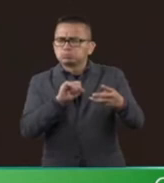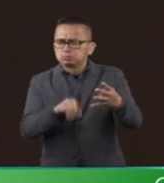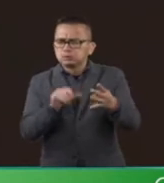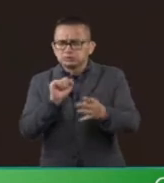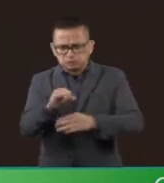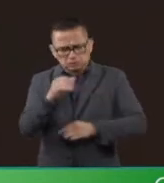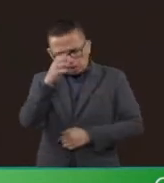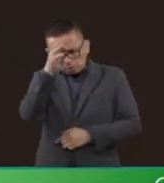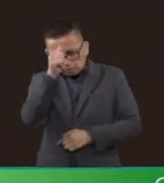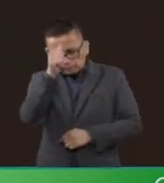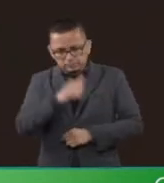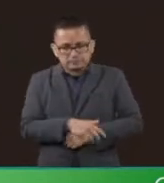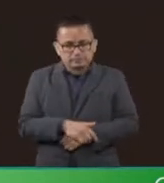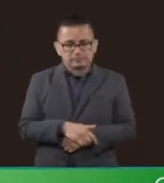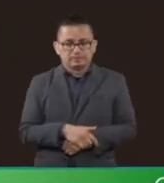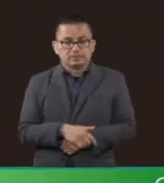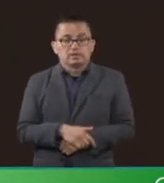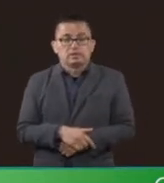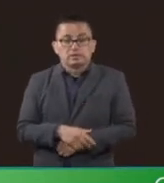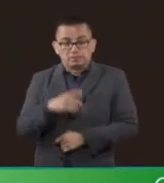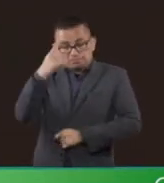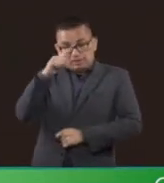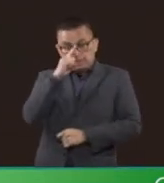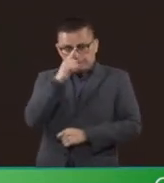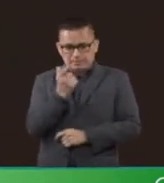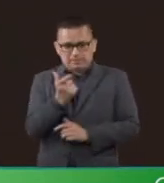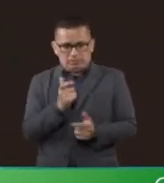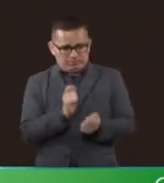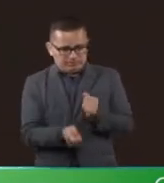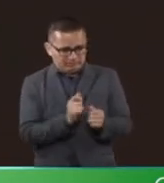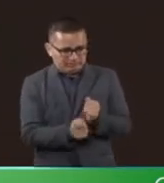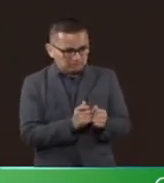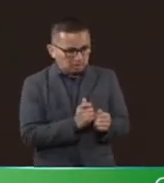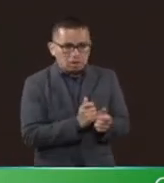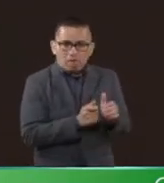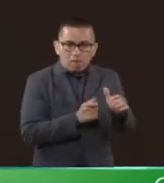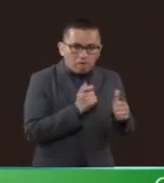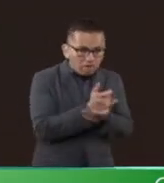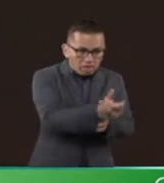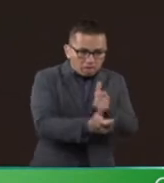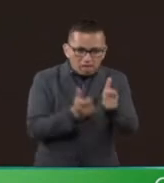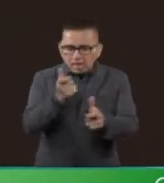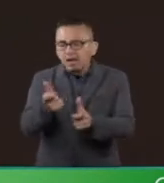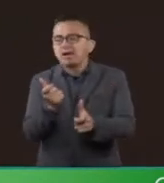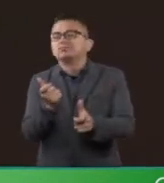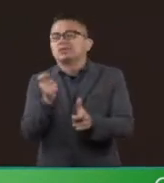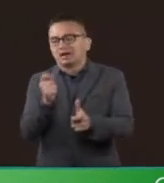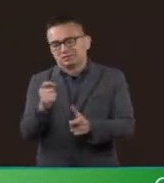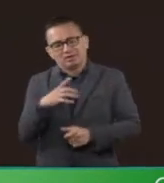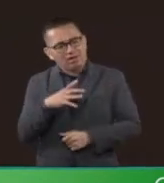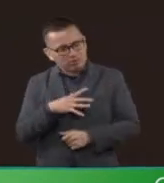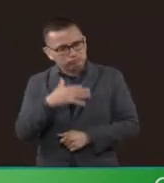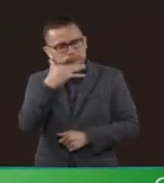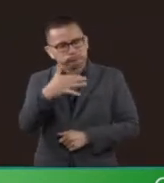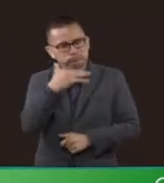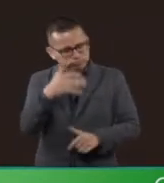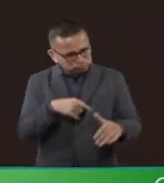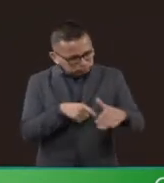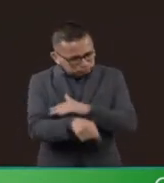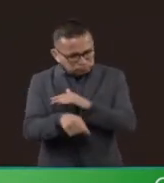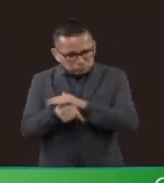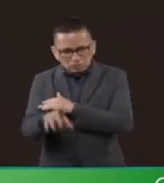demostrado que donde se distribuye dinero en efectivo se ha exhibido moches y sobornos, como cuando los medios de